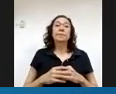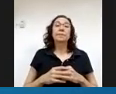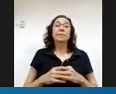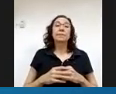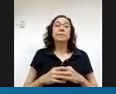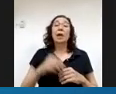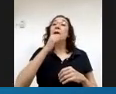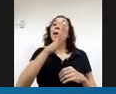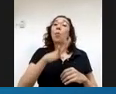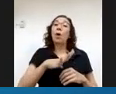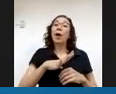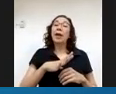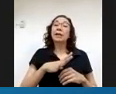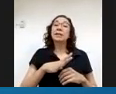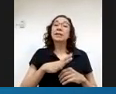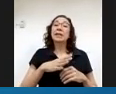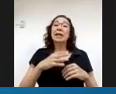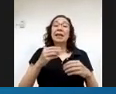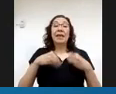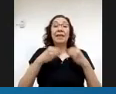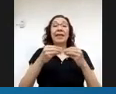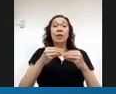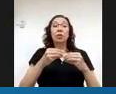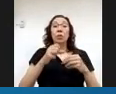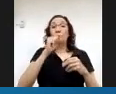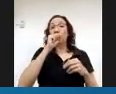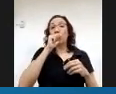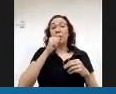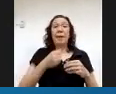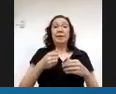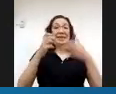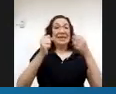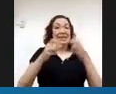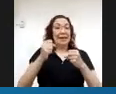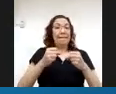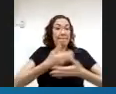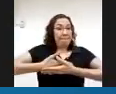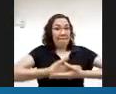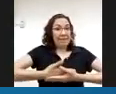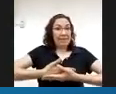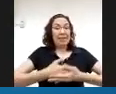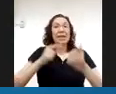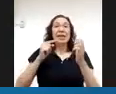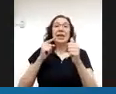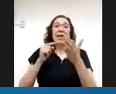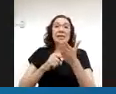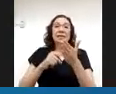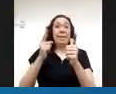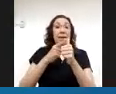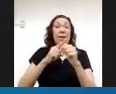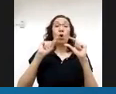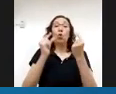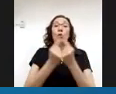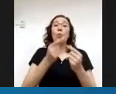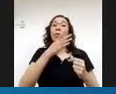Las mujeres que están lactando. Este fue el primer grupo de